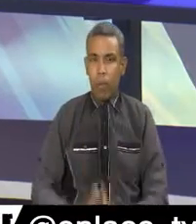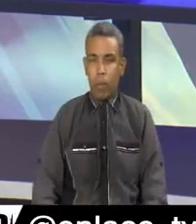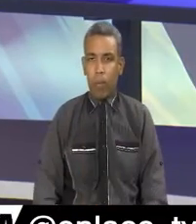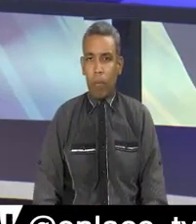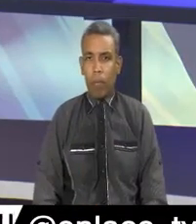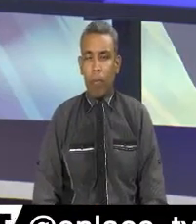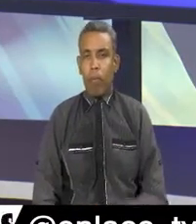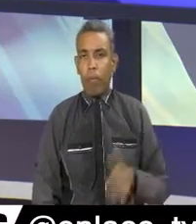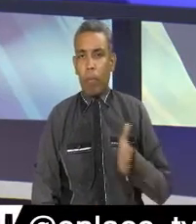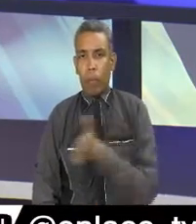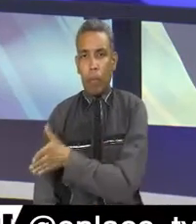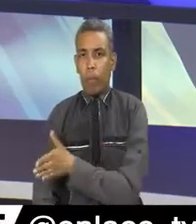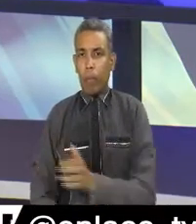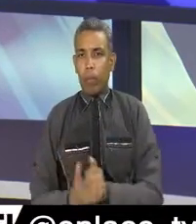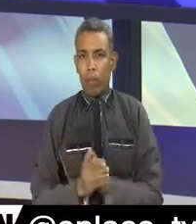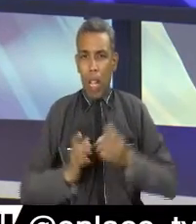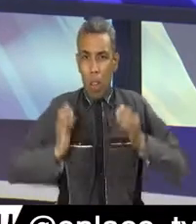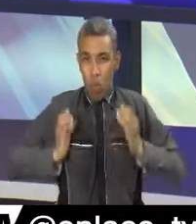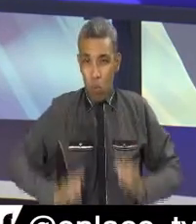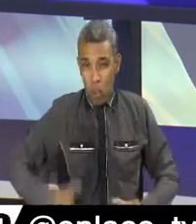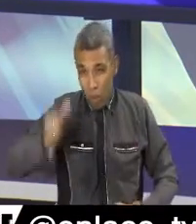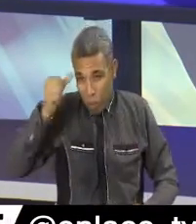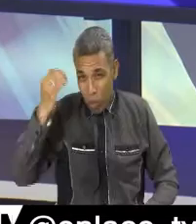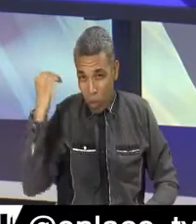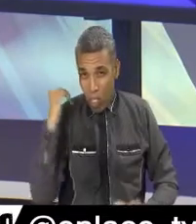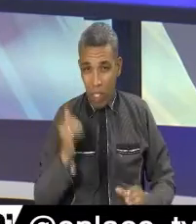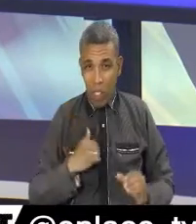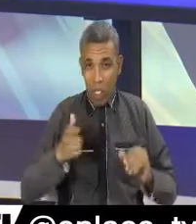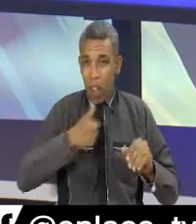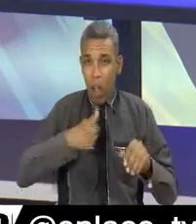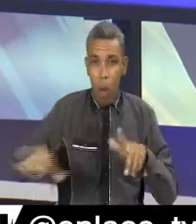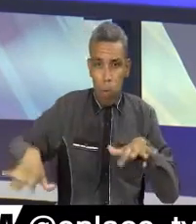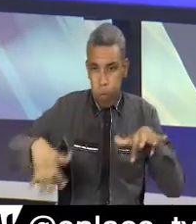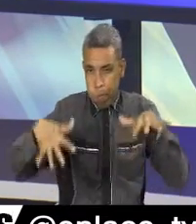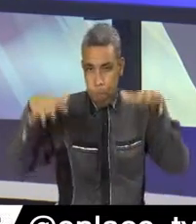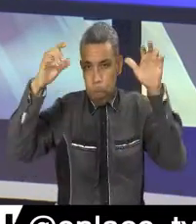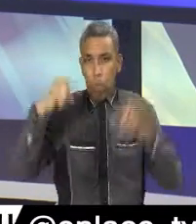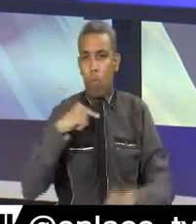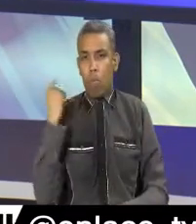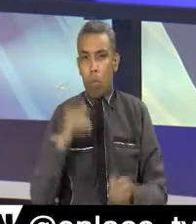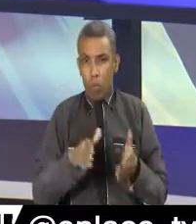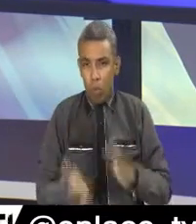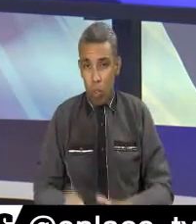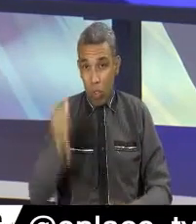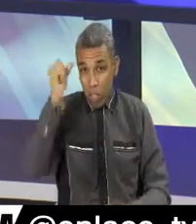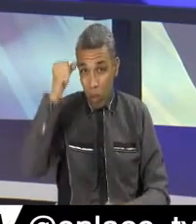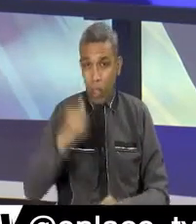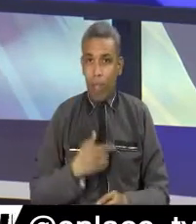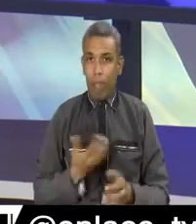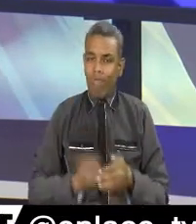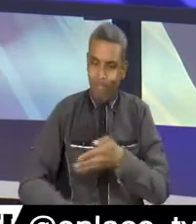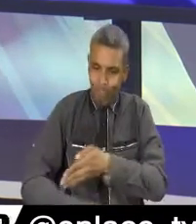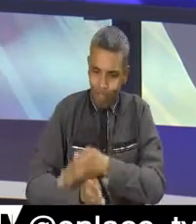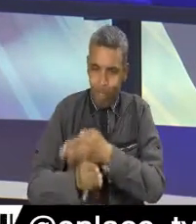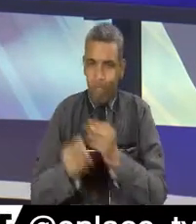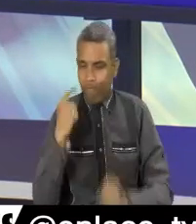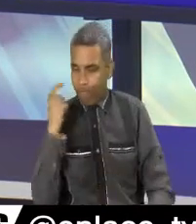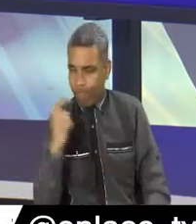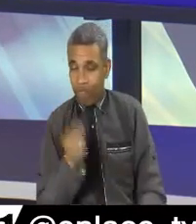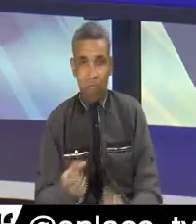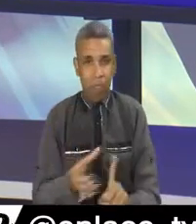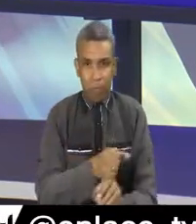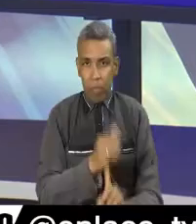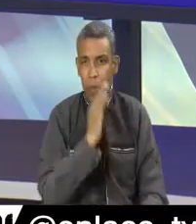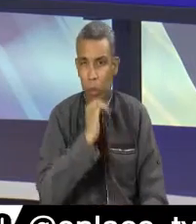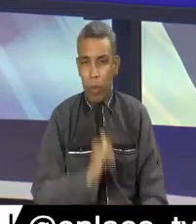Continúan las labores de búsqueda por parte de las autoridades del cuerpo del hombre de 40 años de edad aproximadamente que cayó en las últimas